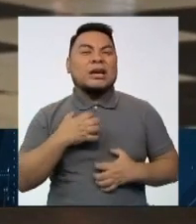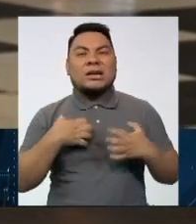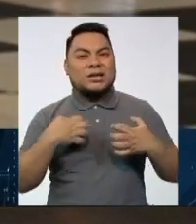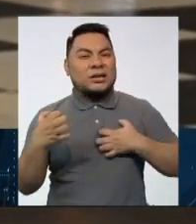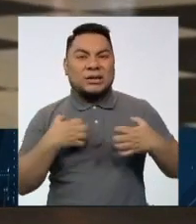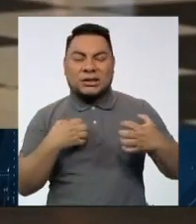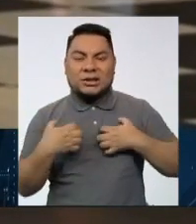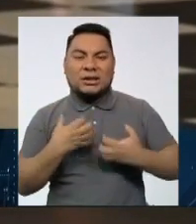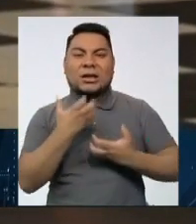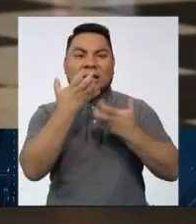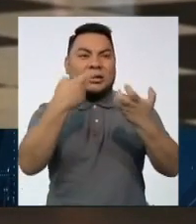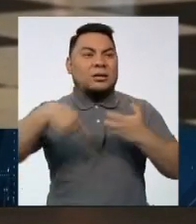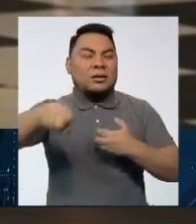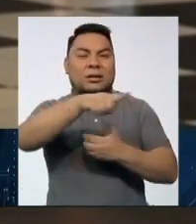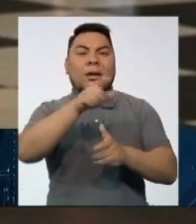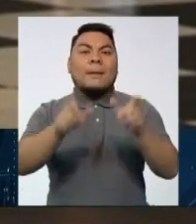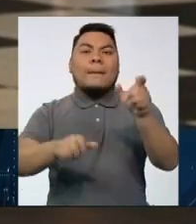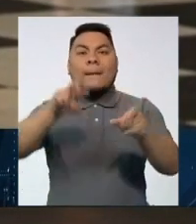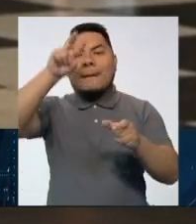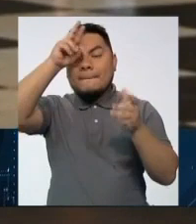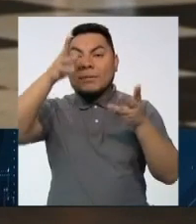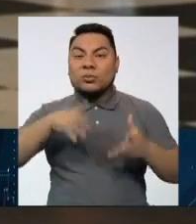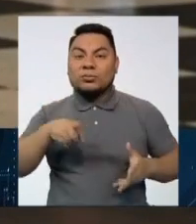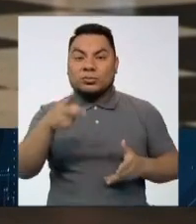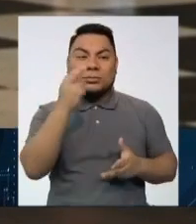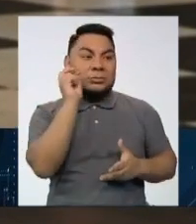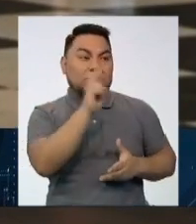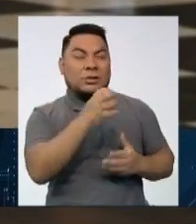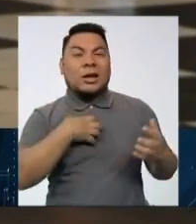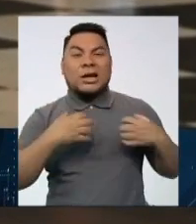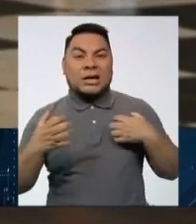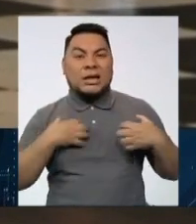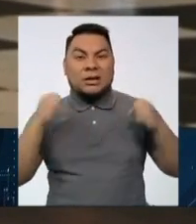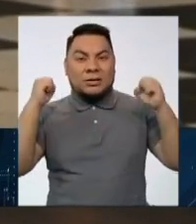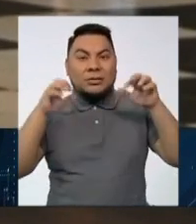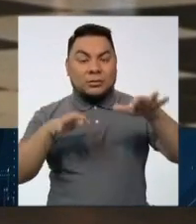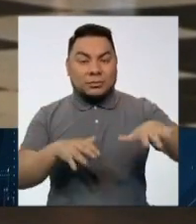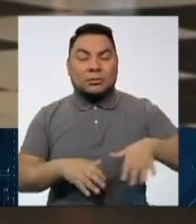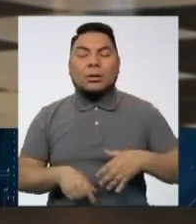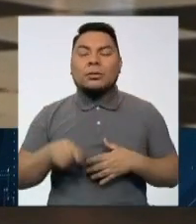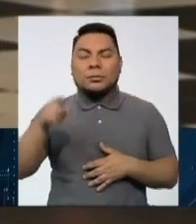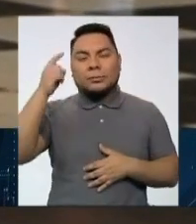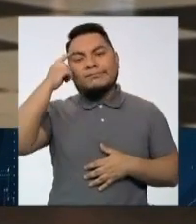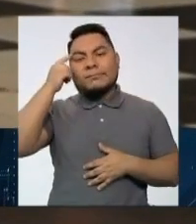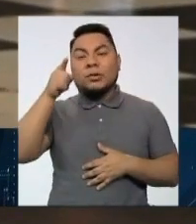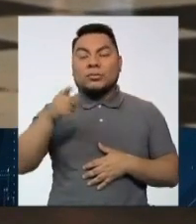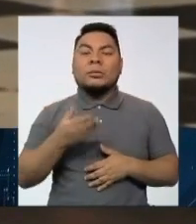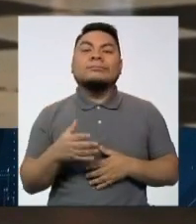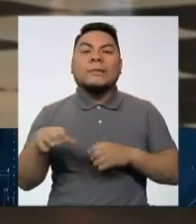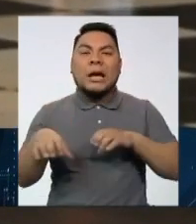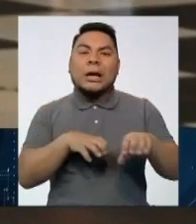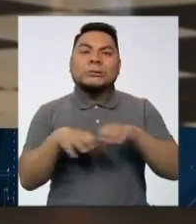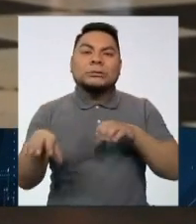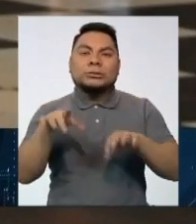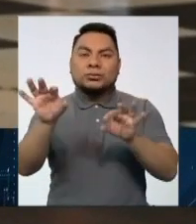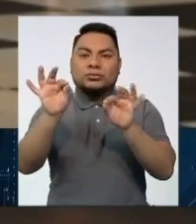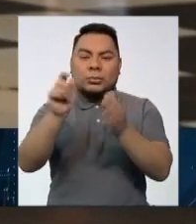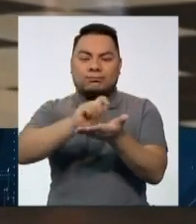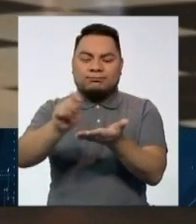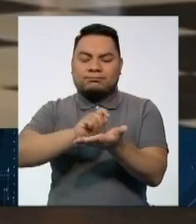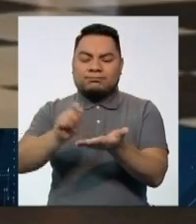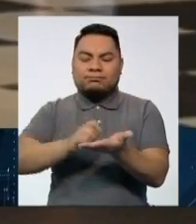la indignación del pueblo peruano y propuso acciones específicas para consolidar